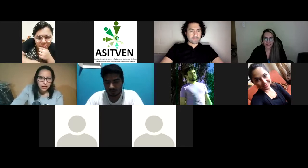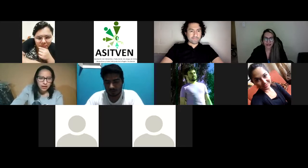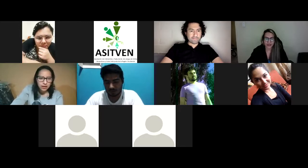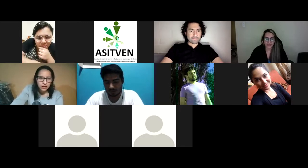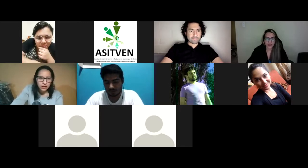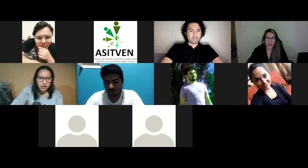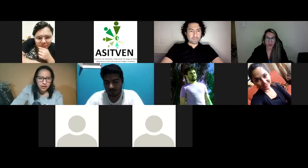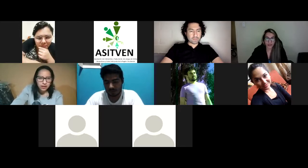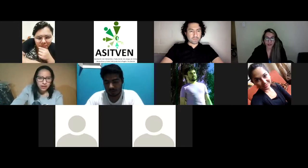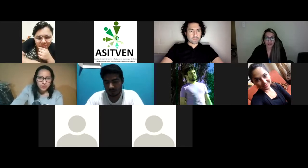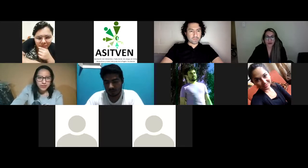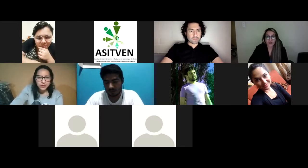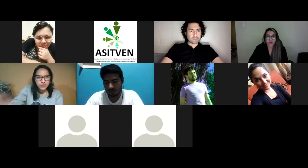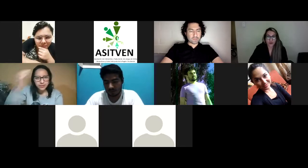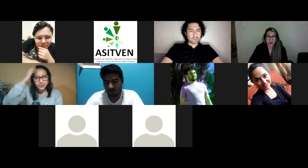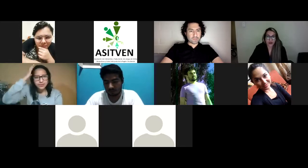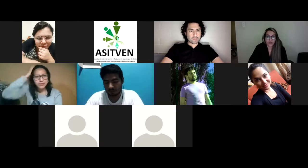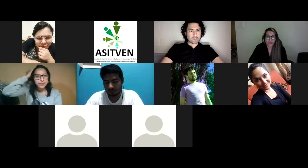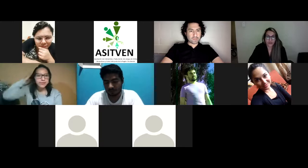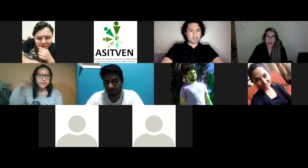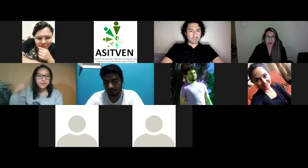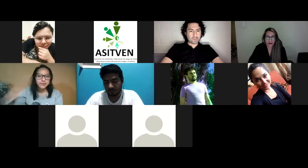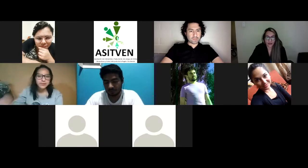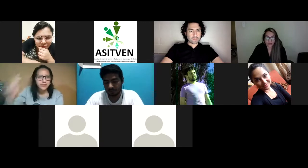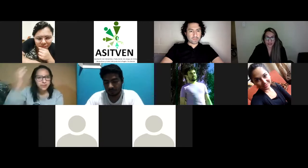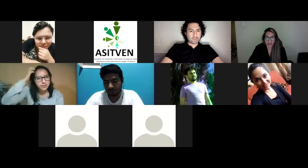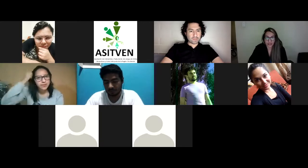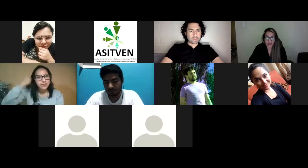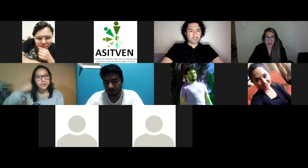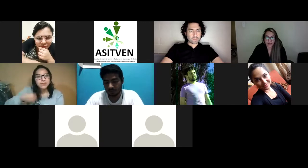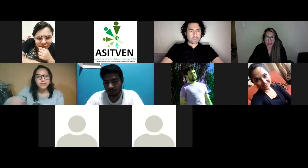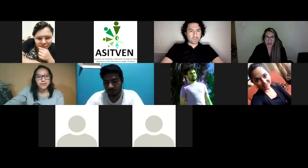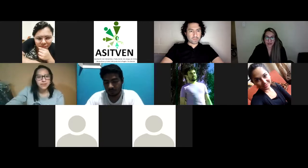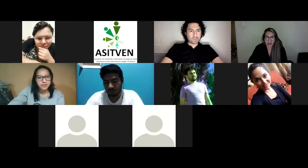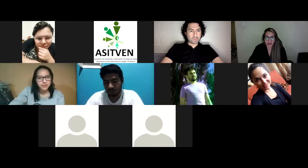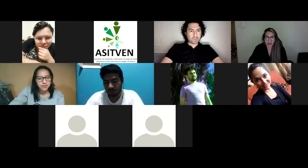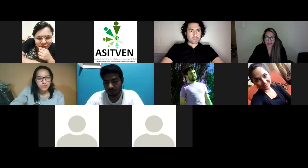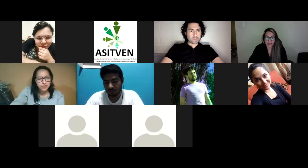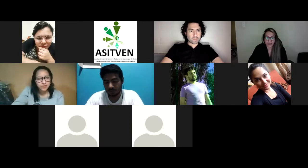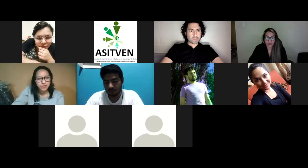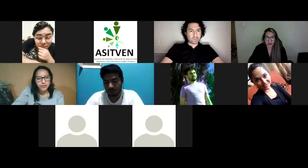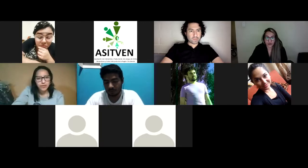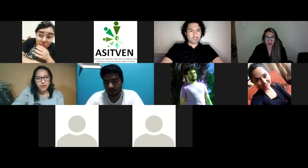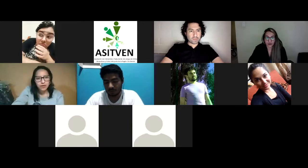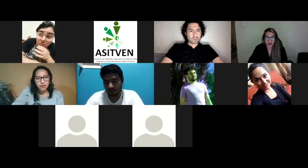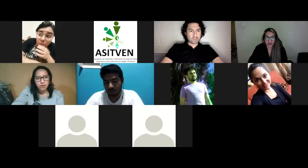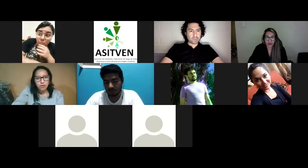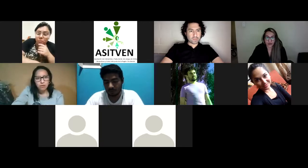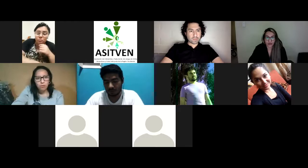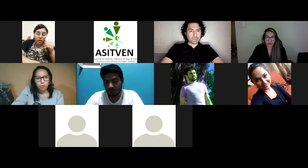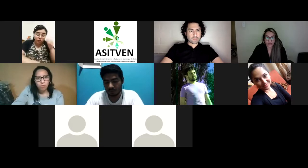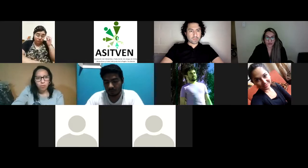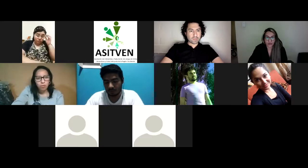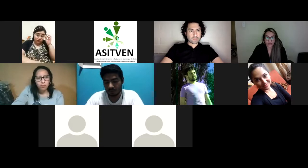Si tenemos que copiar las señas solo de Juan Drueta o también de la persona que le está entrevistando. ¿De los dos o solo del